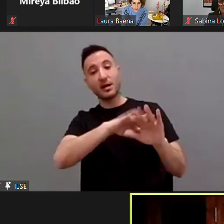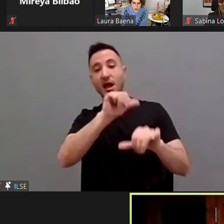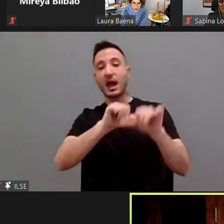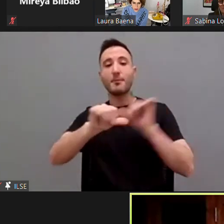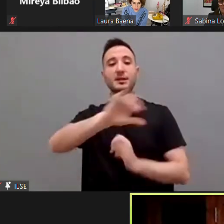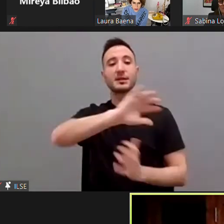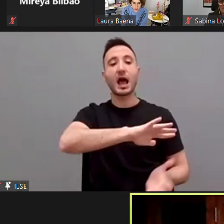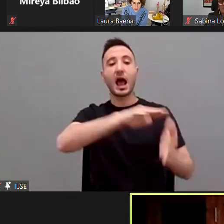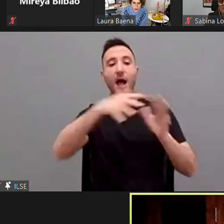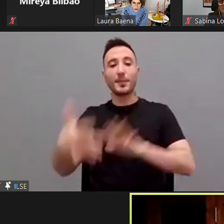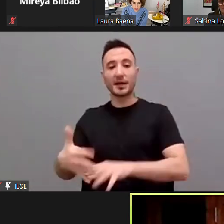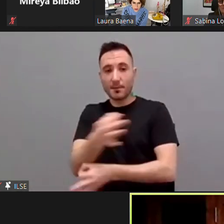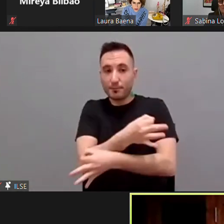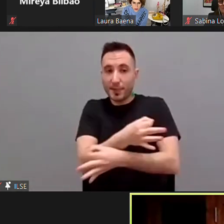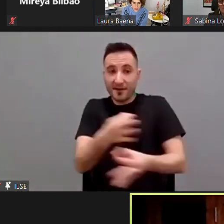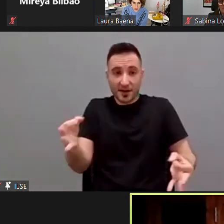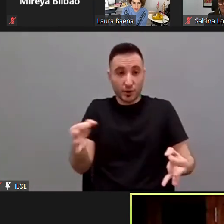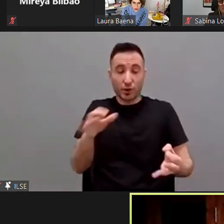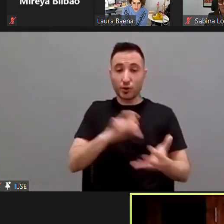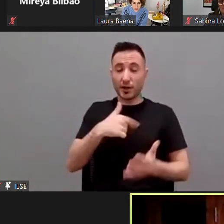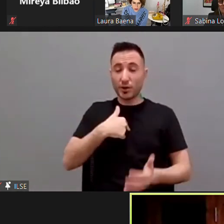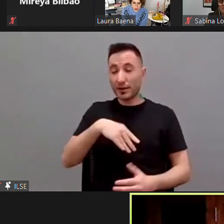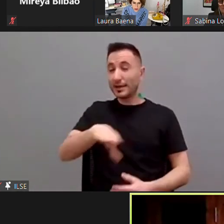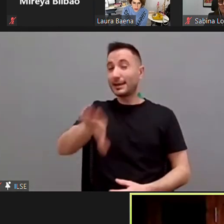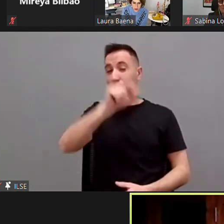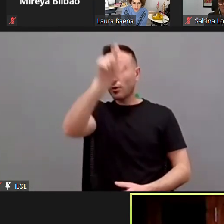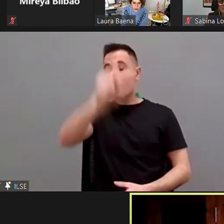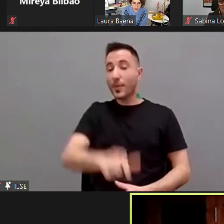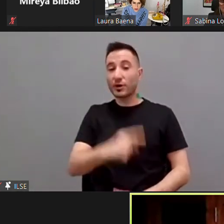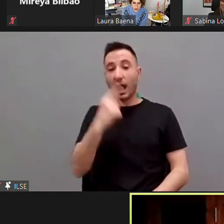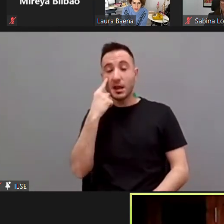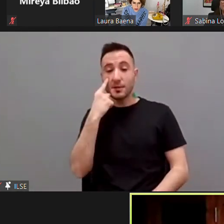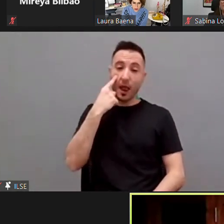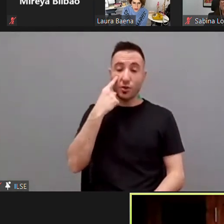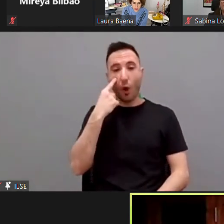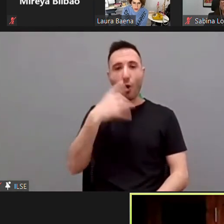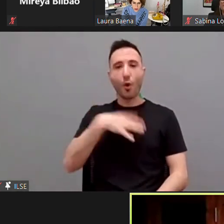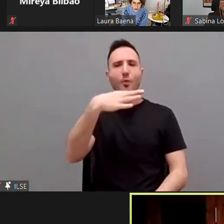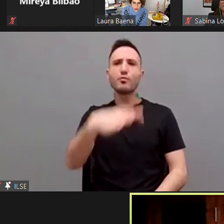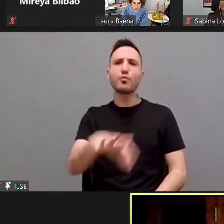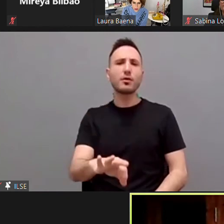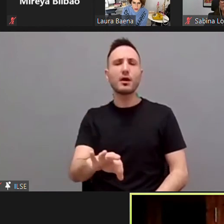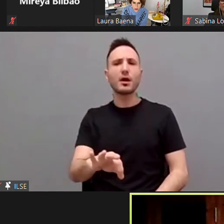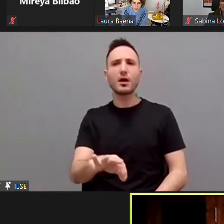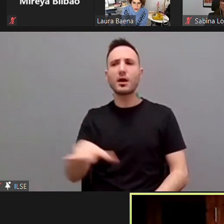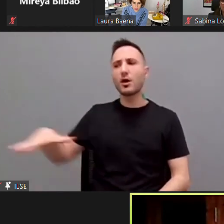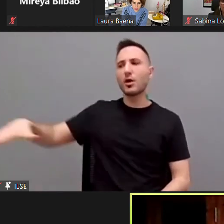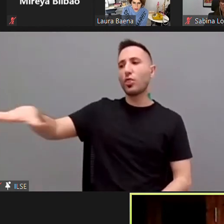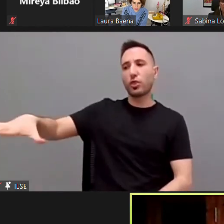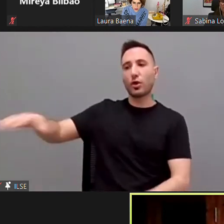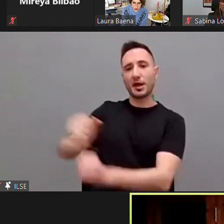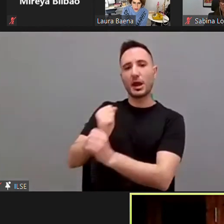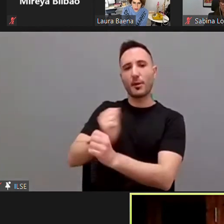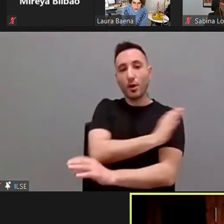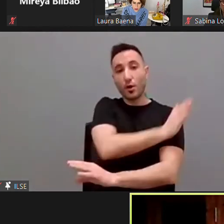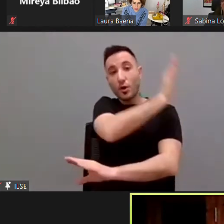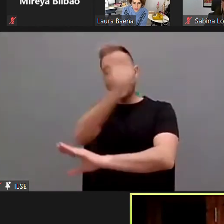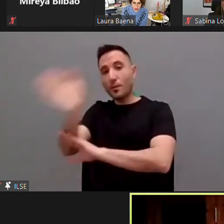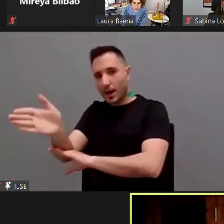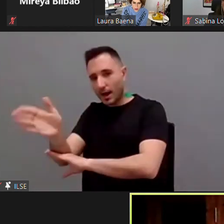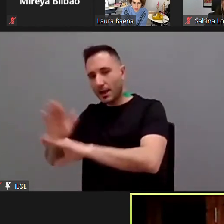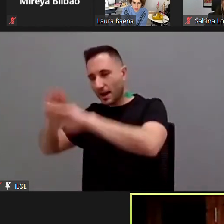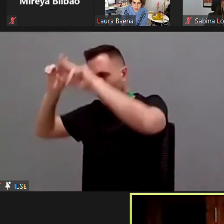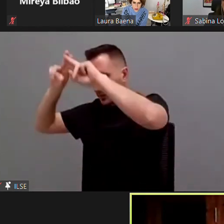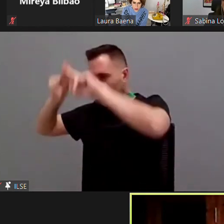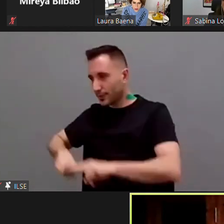efectivamente. Yo entiendo que el inspector de trabajo podría ir al lugar de trabajo. Ya estamos, claro,